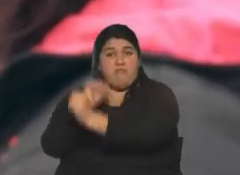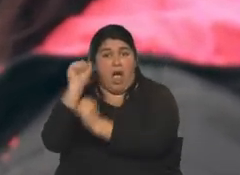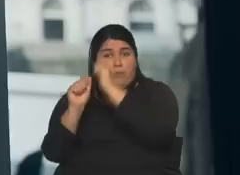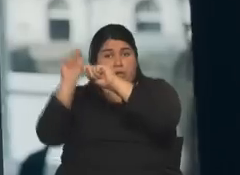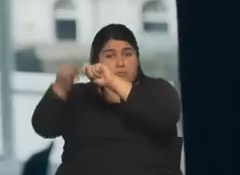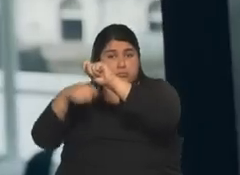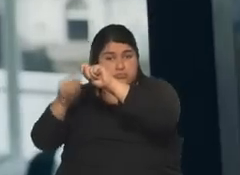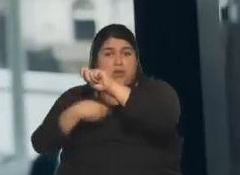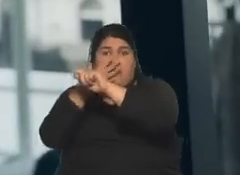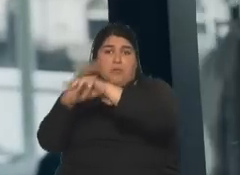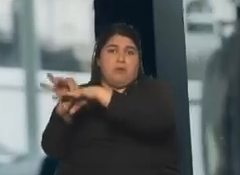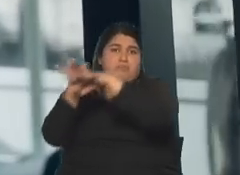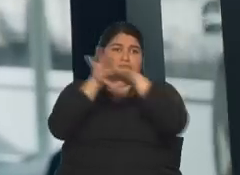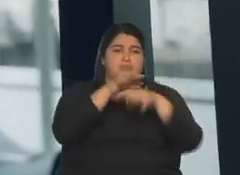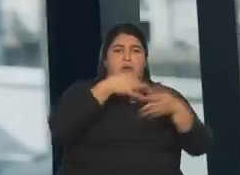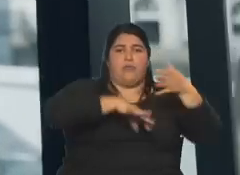al consumidor.